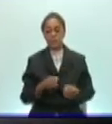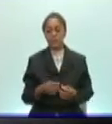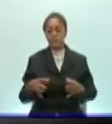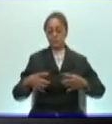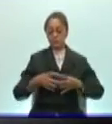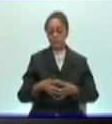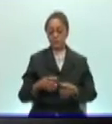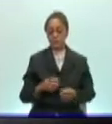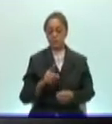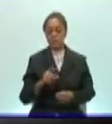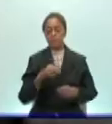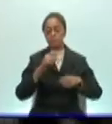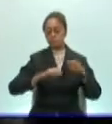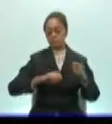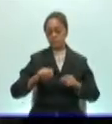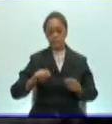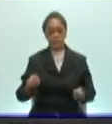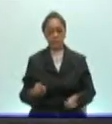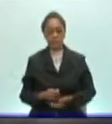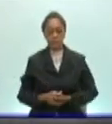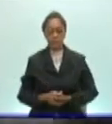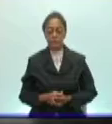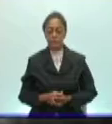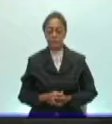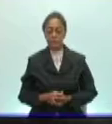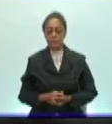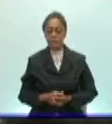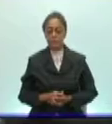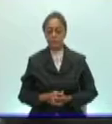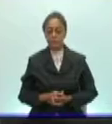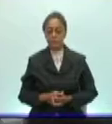coercitivos son desmantelados.